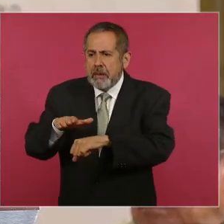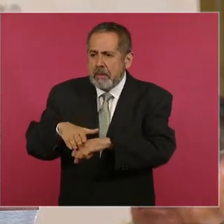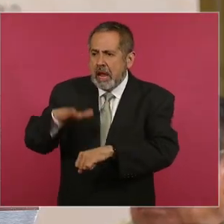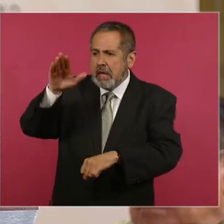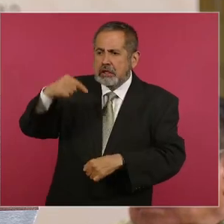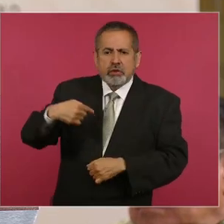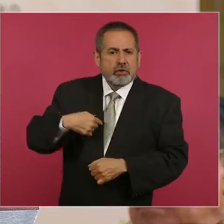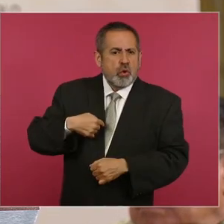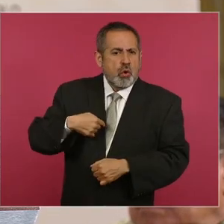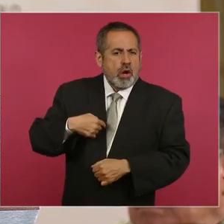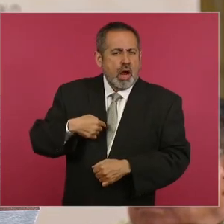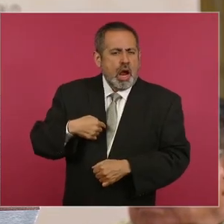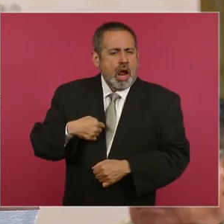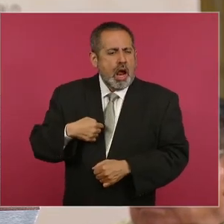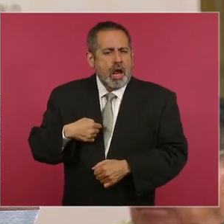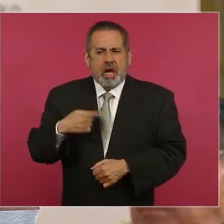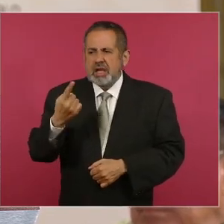presidente,